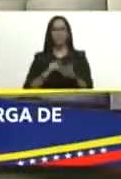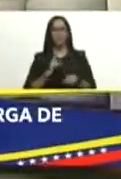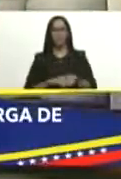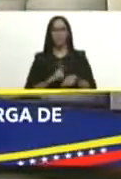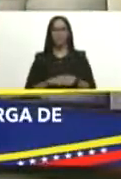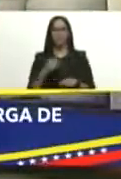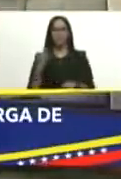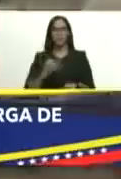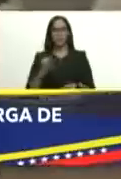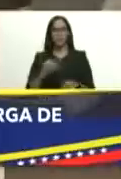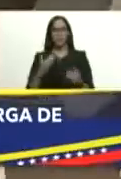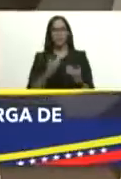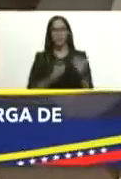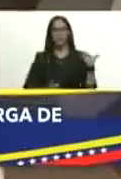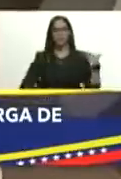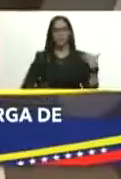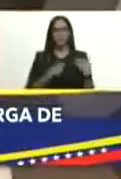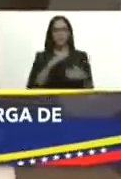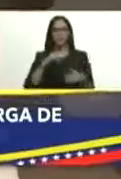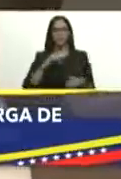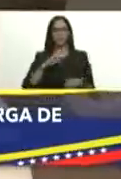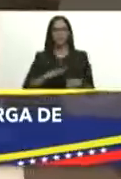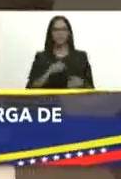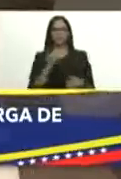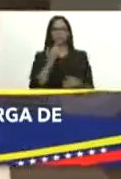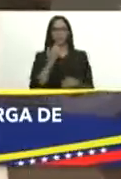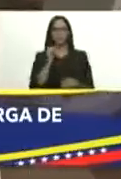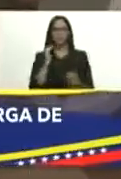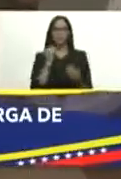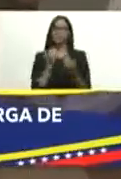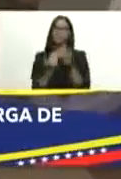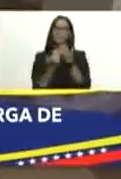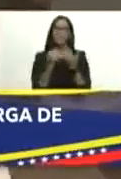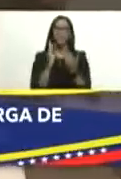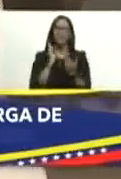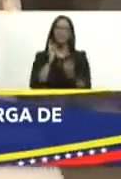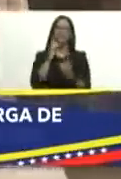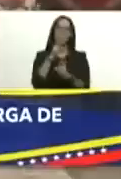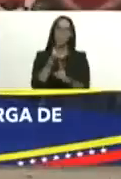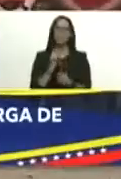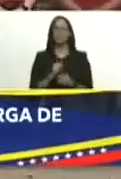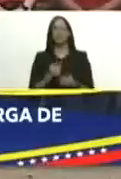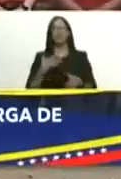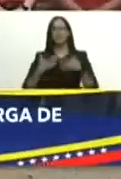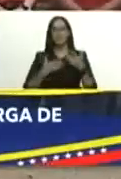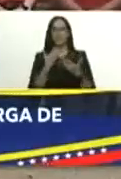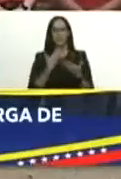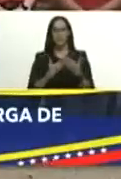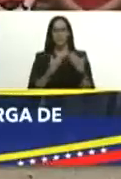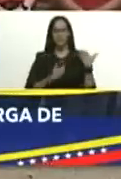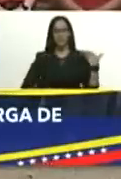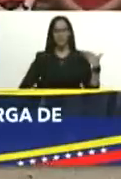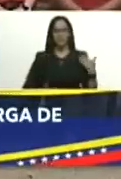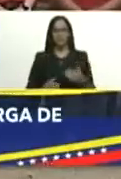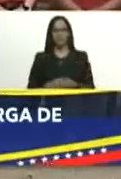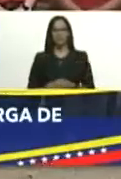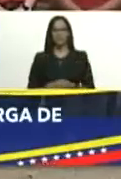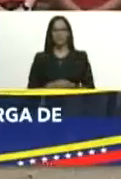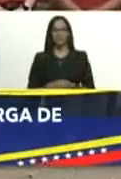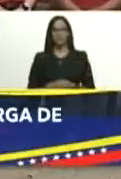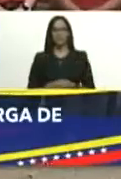presidente. Nosotros estamos cada vez más cerca de usted y así nos sentimos. Gracias, presidente. Camarada Frank.